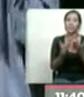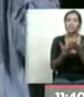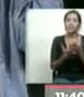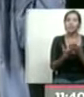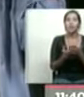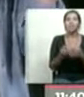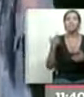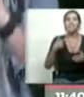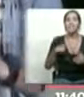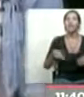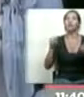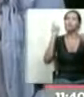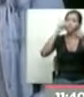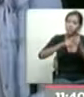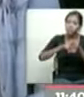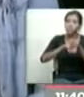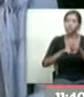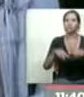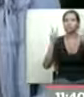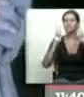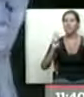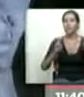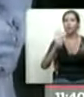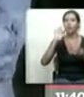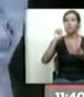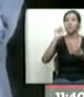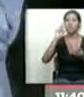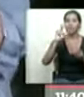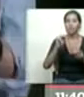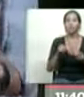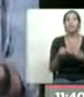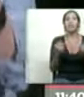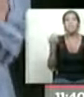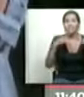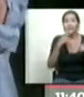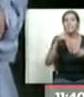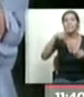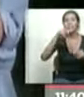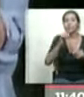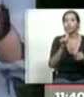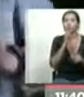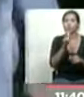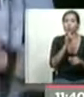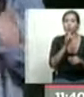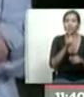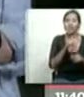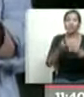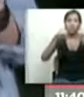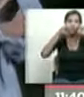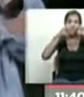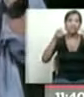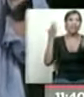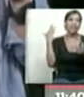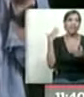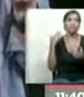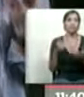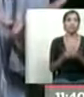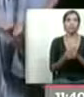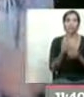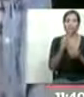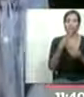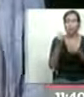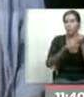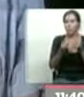tenían vínculos inapropiados con las FARC. Mientras Petro dice que quien los denunció fue el fiscal de entonces, los cables lo ponen en una